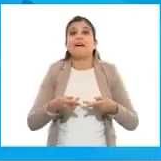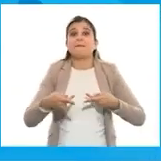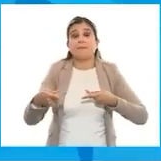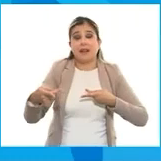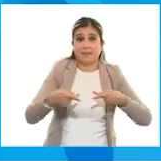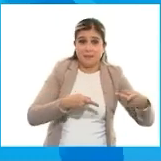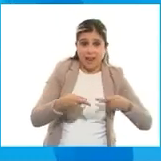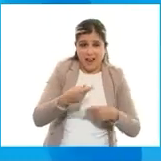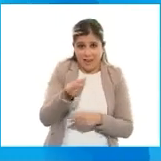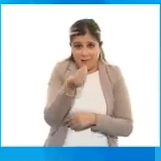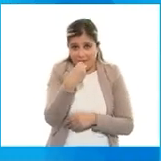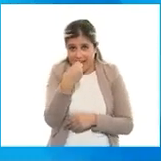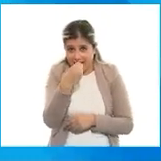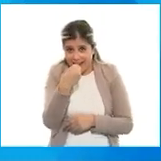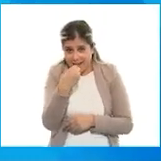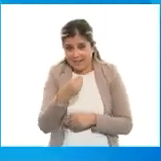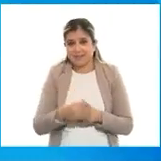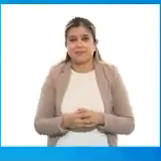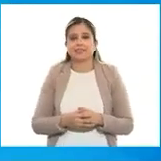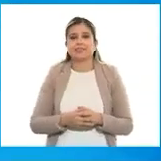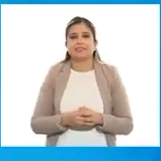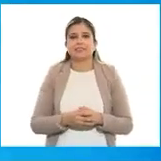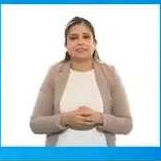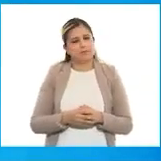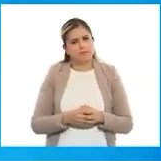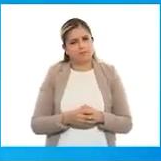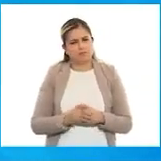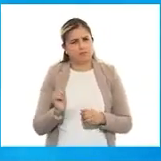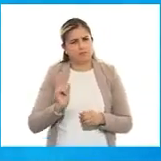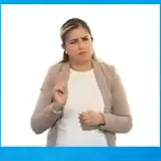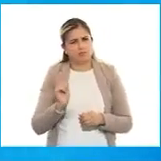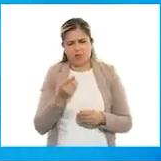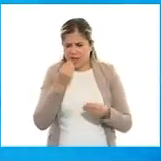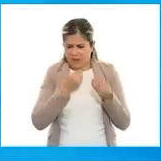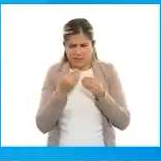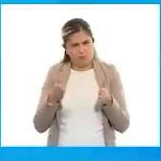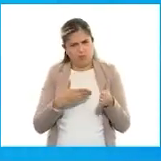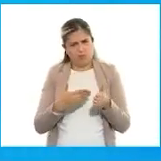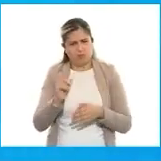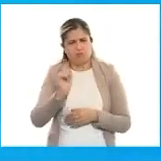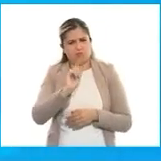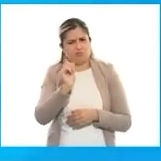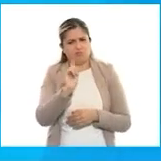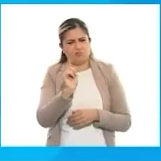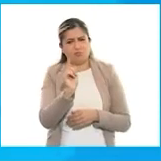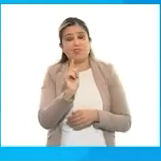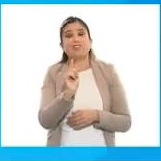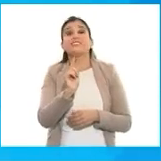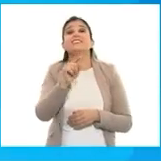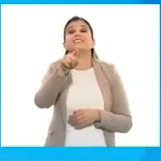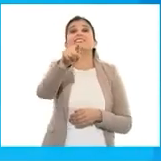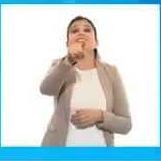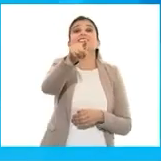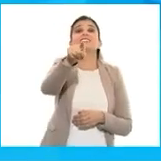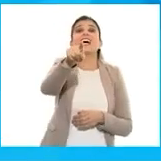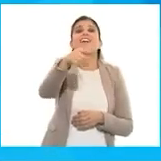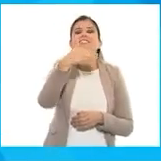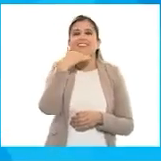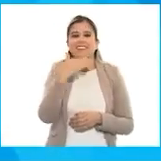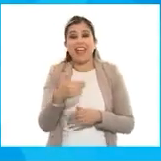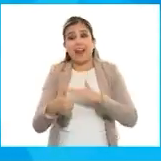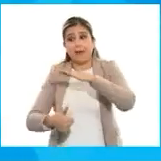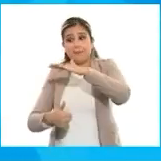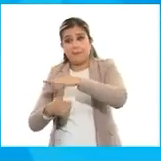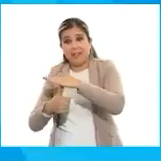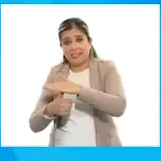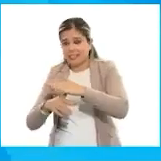¿Preparar los alimentos? No. No. ¿Cómo? Ajá, muy bien, sí. Tener la mesa